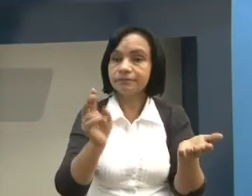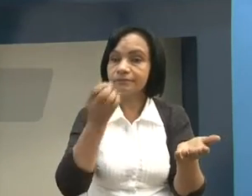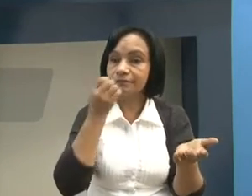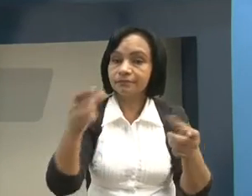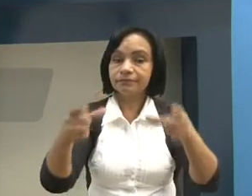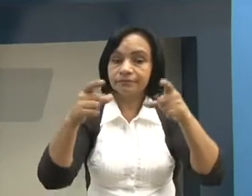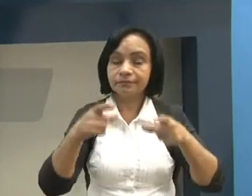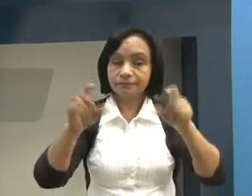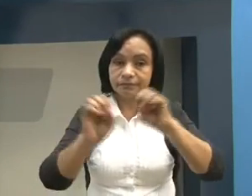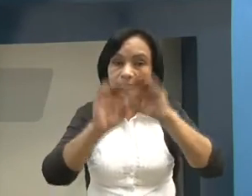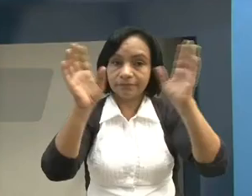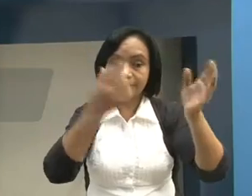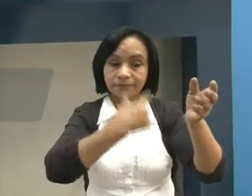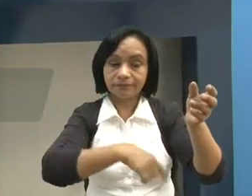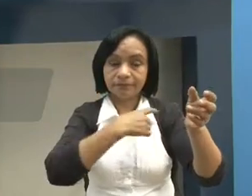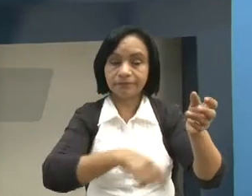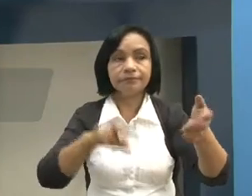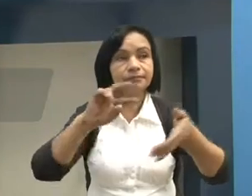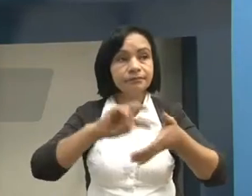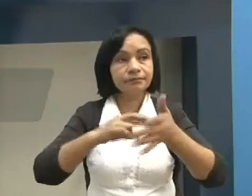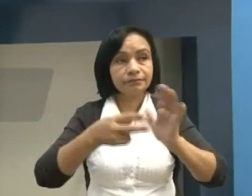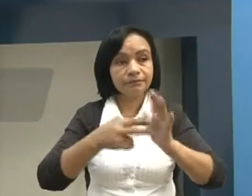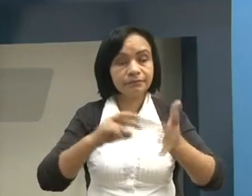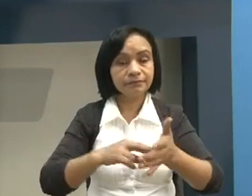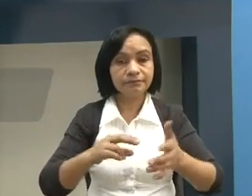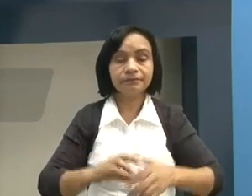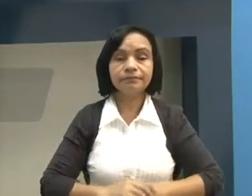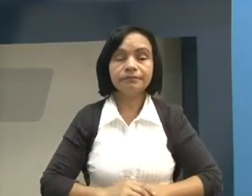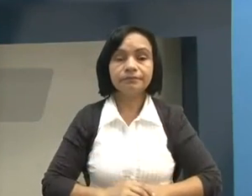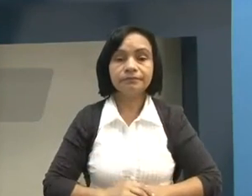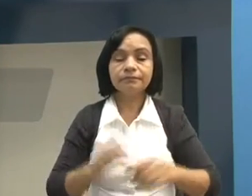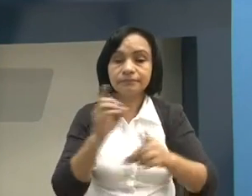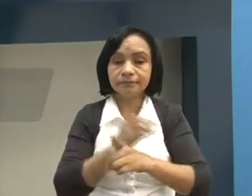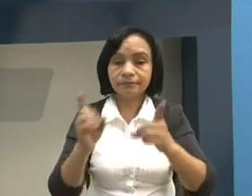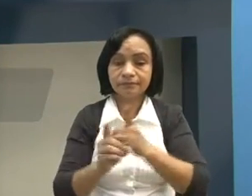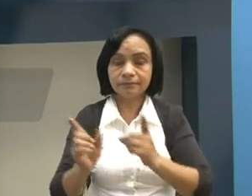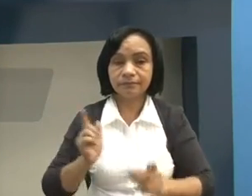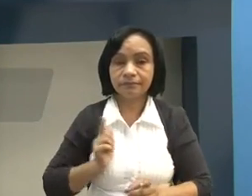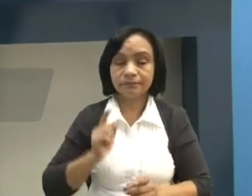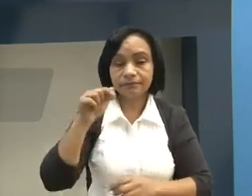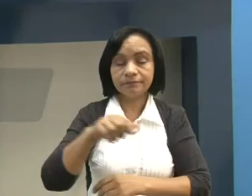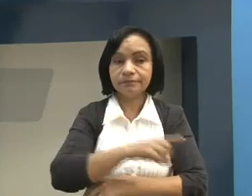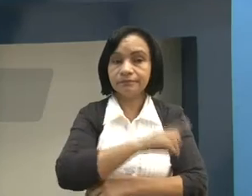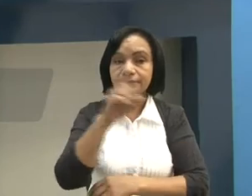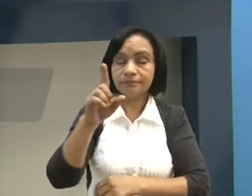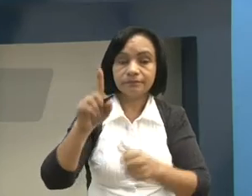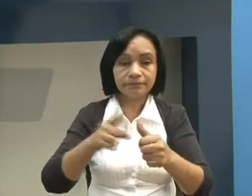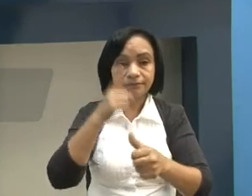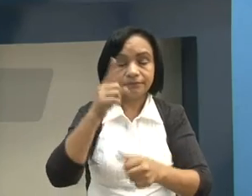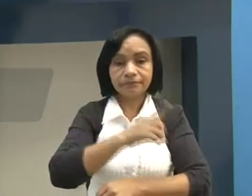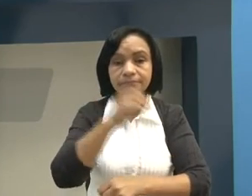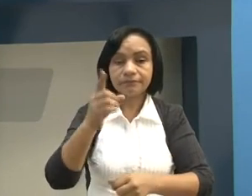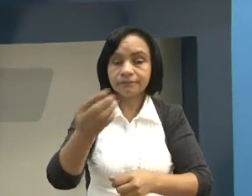visibilizado, efectivamente. Entonces, en este sentido, se garantiza, por eso te decía, desde hoy, del primer día de clase, la